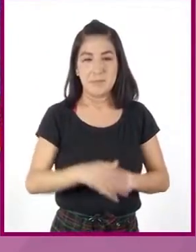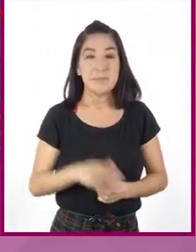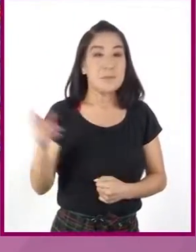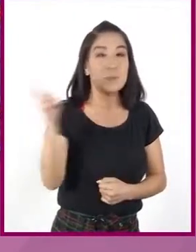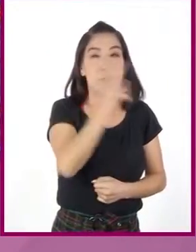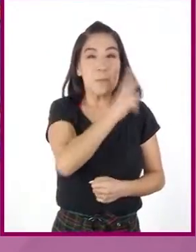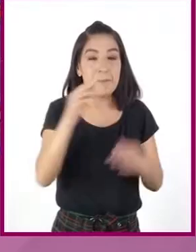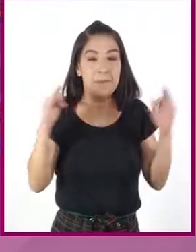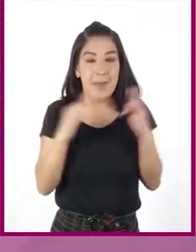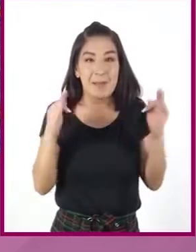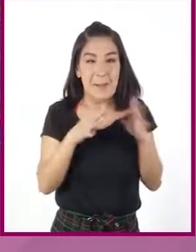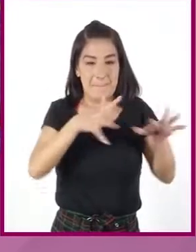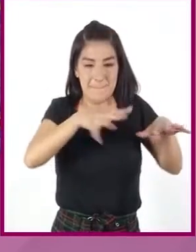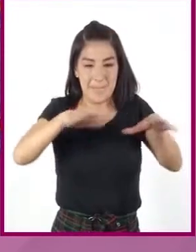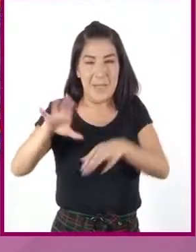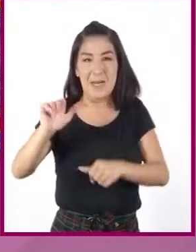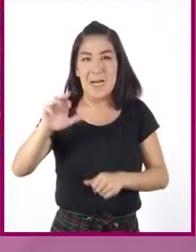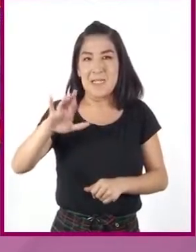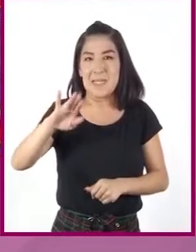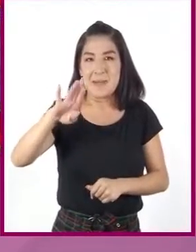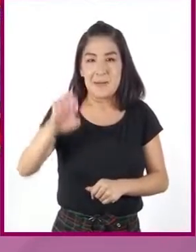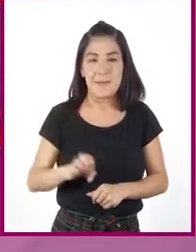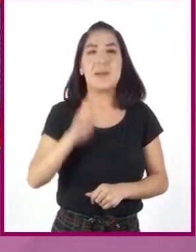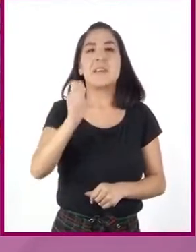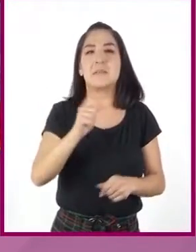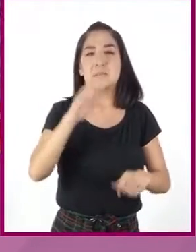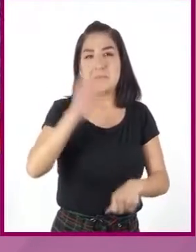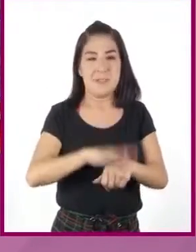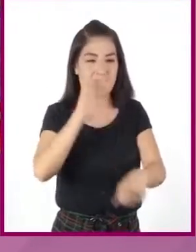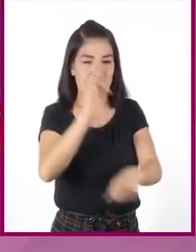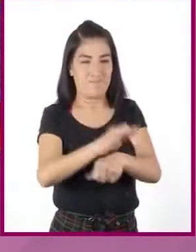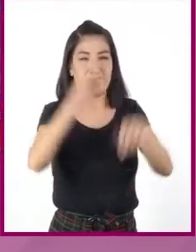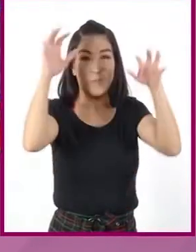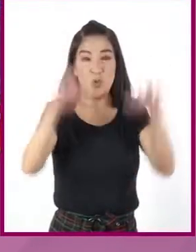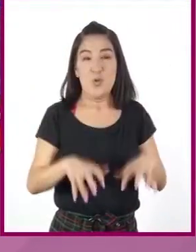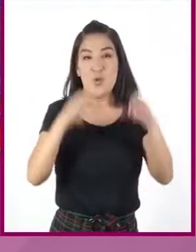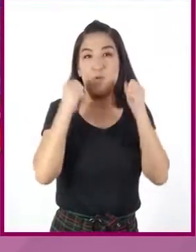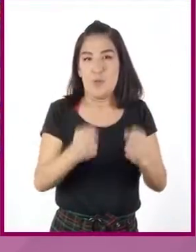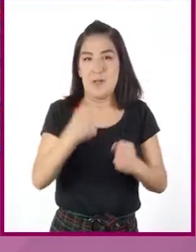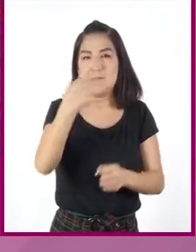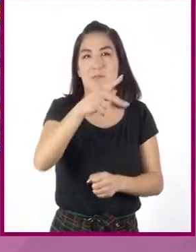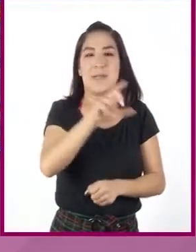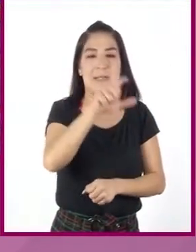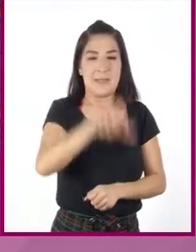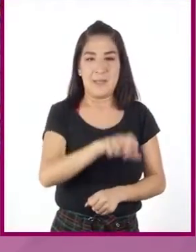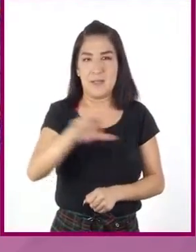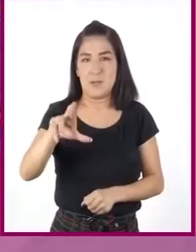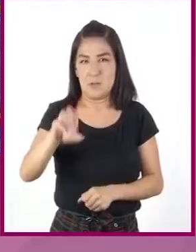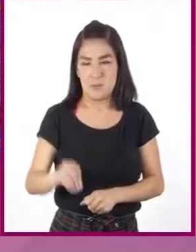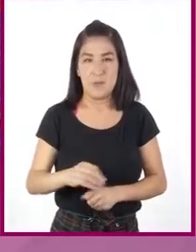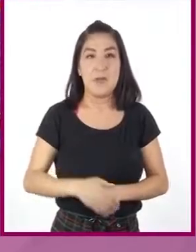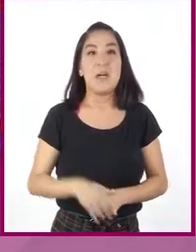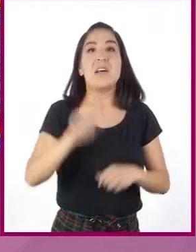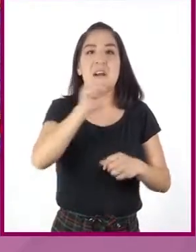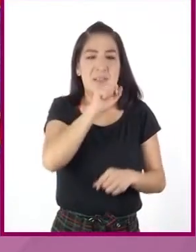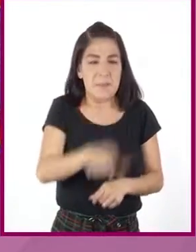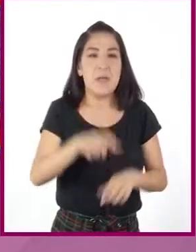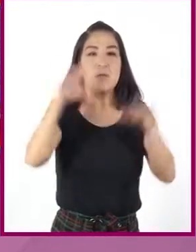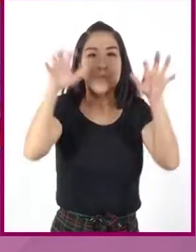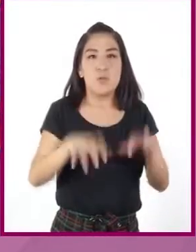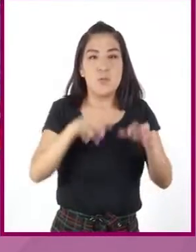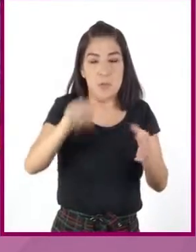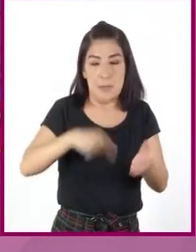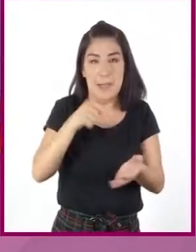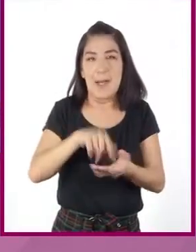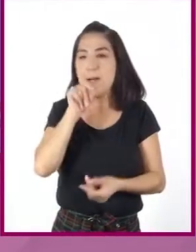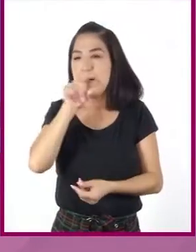húmedo del Mar Caribe y el Océano Pacífico favorecerá lluvias puntuales fuertes en Quintana Roo, así como lluvias aisladas en zonas de